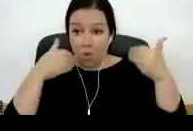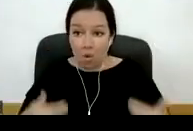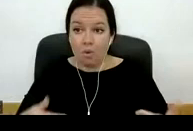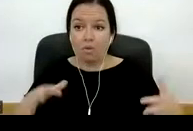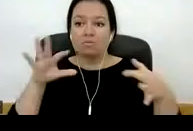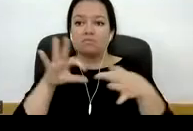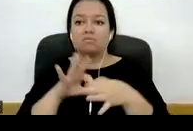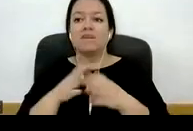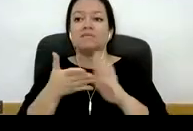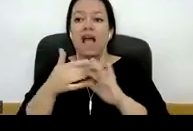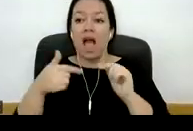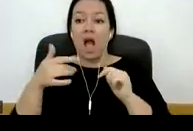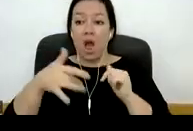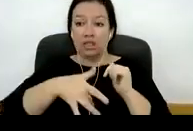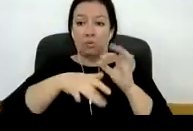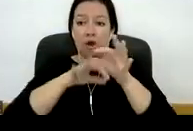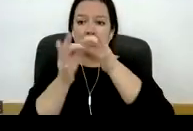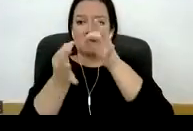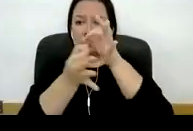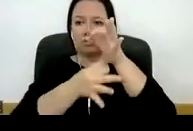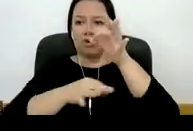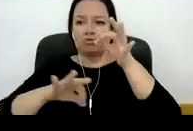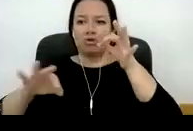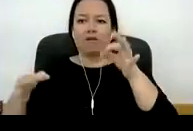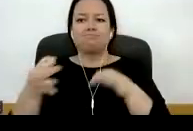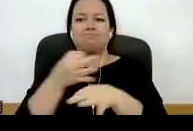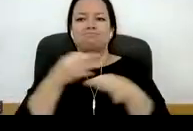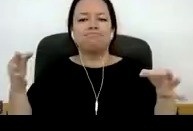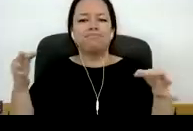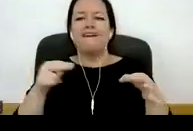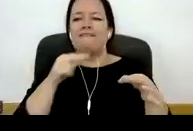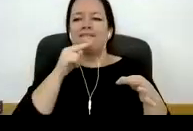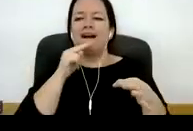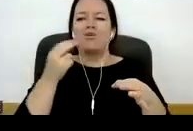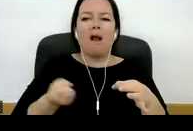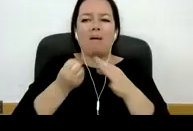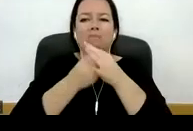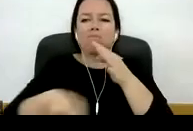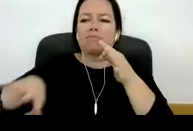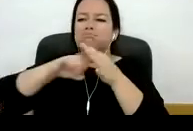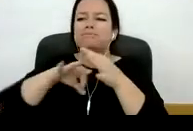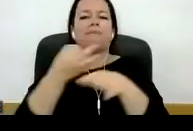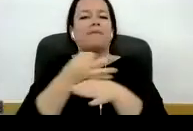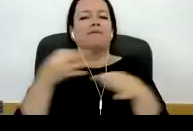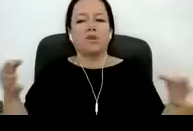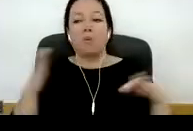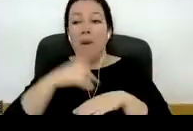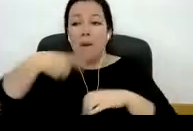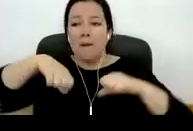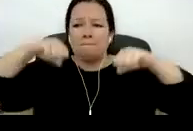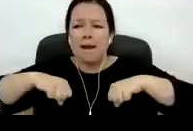una vida intestinal regular, de manera que el estreñimiento, que es uno de los signos típicos de las